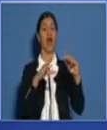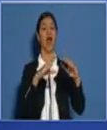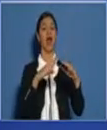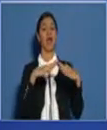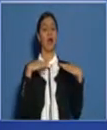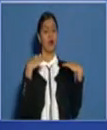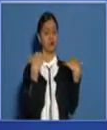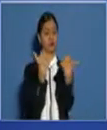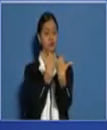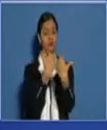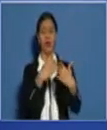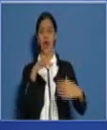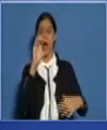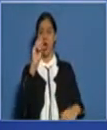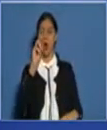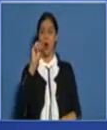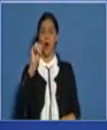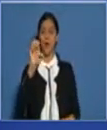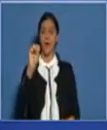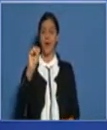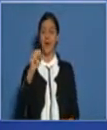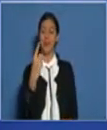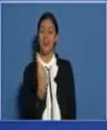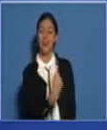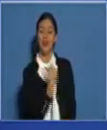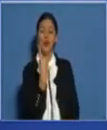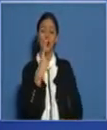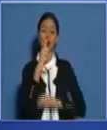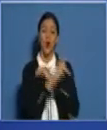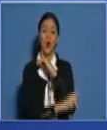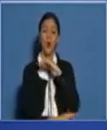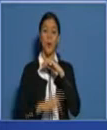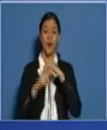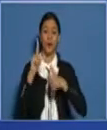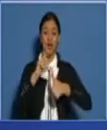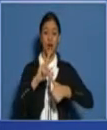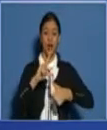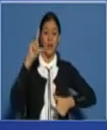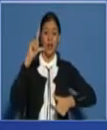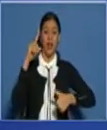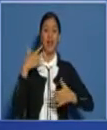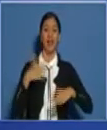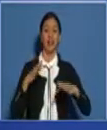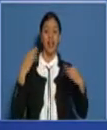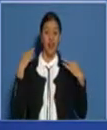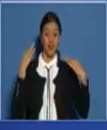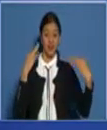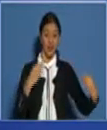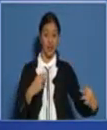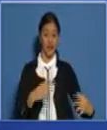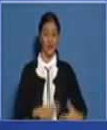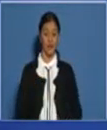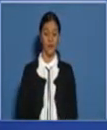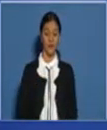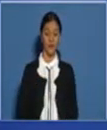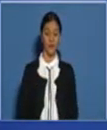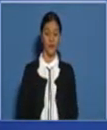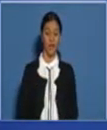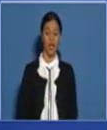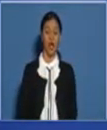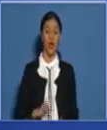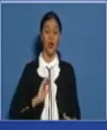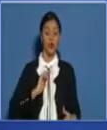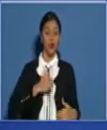Salud. Ha sido el único país latinoamericano para la presentación. Estuvimos